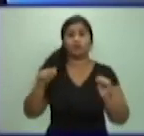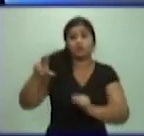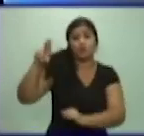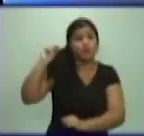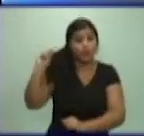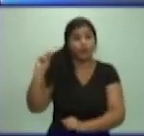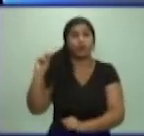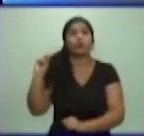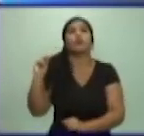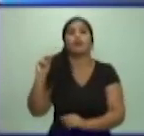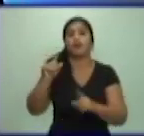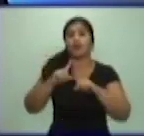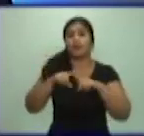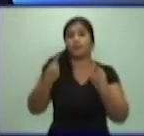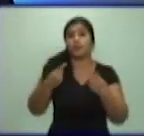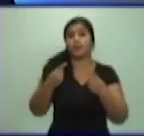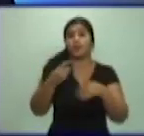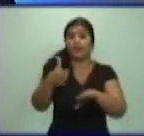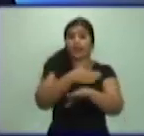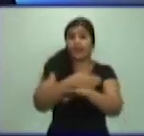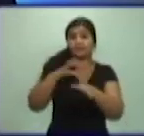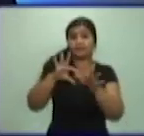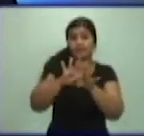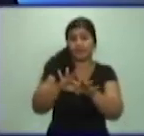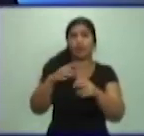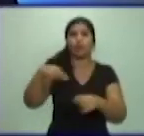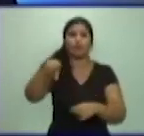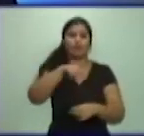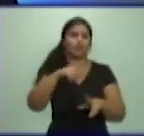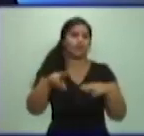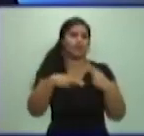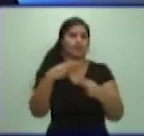bueno, en grados anteriores ustedes les han mandado extraer del texto